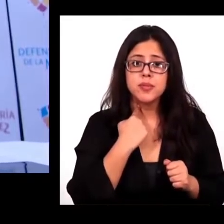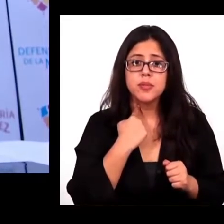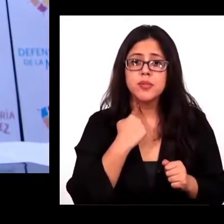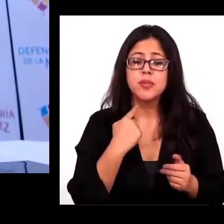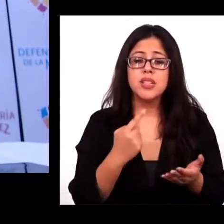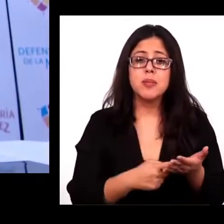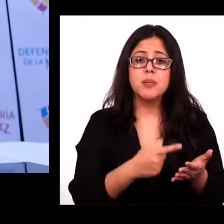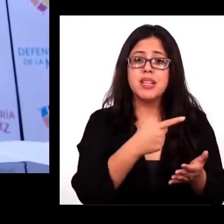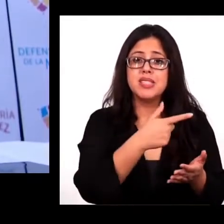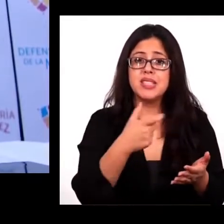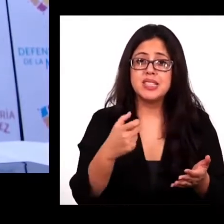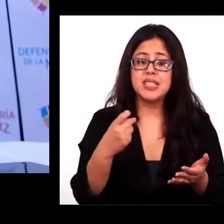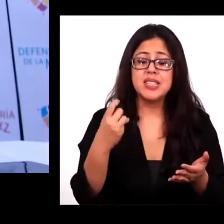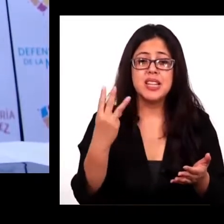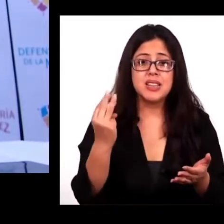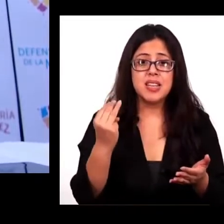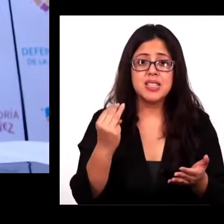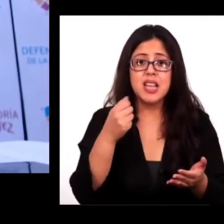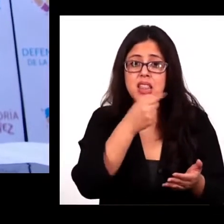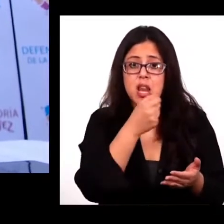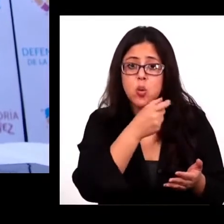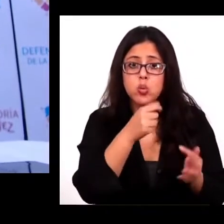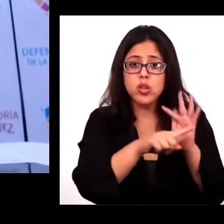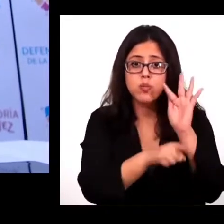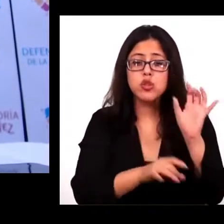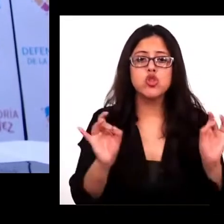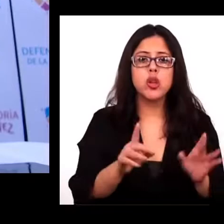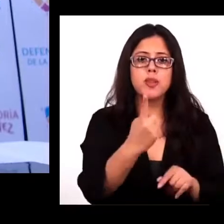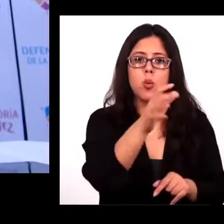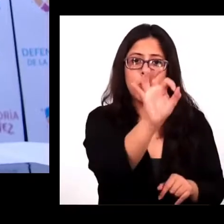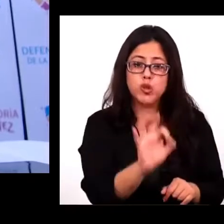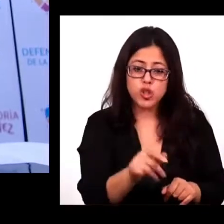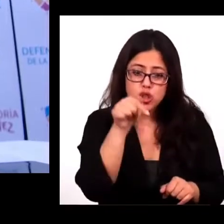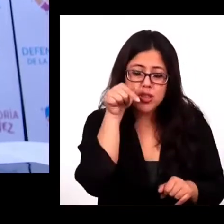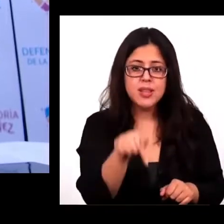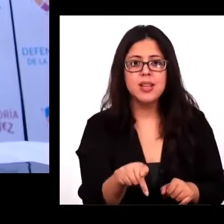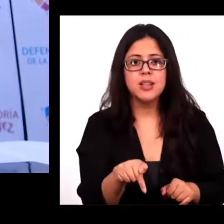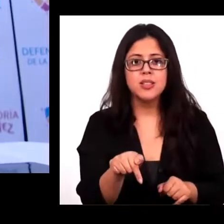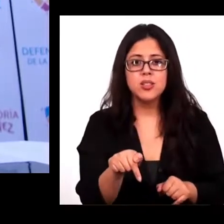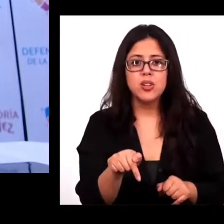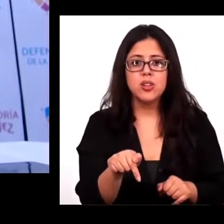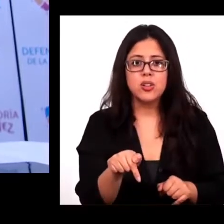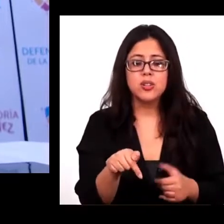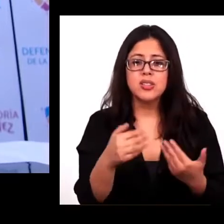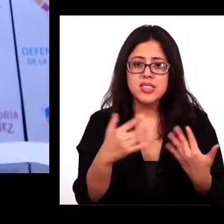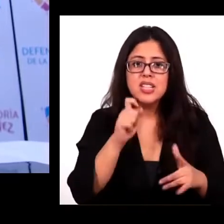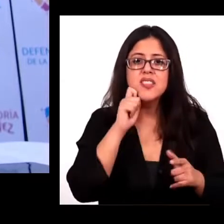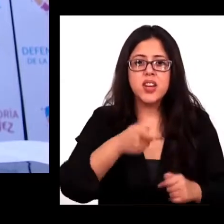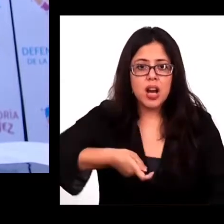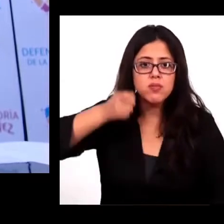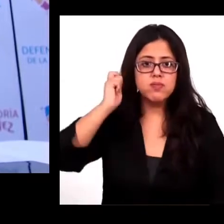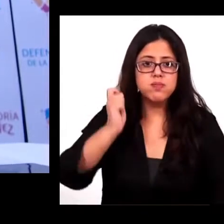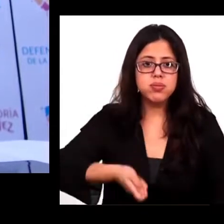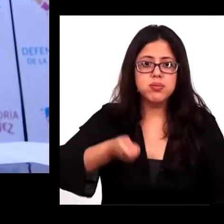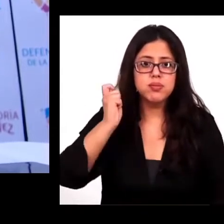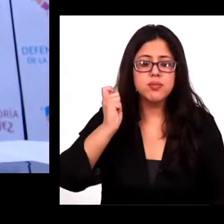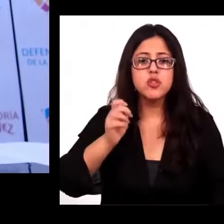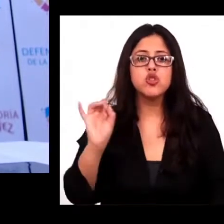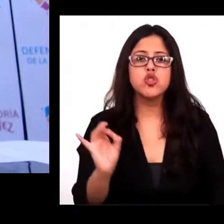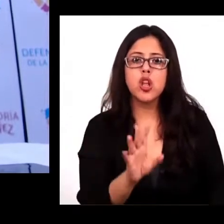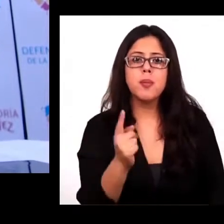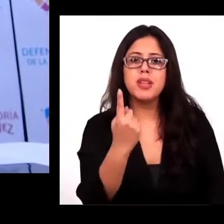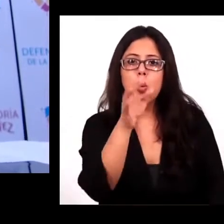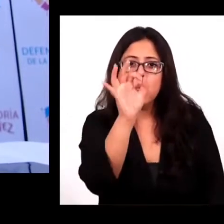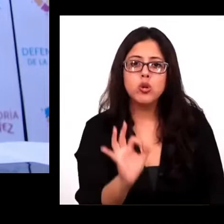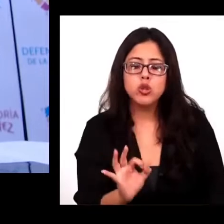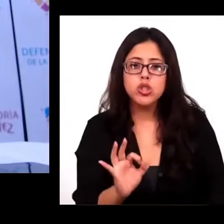1.713 denuncias que recibió la Fiscalía, solo un 1% de ellas ha implicado formalización de cargos. O sea, solo un 1% ha